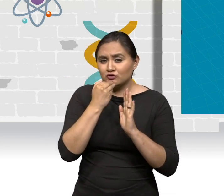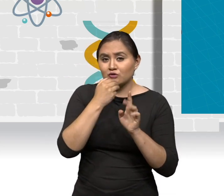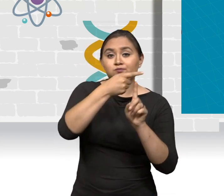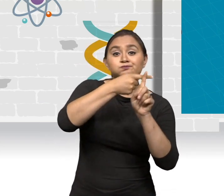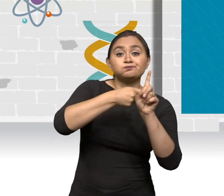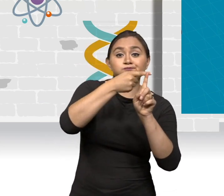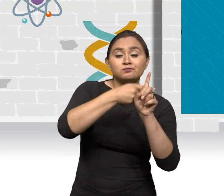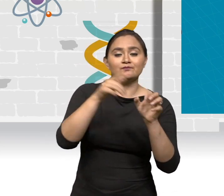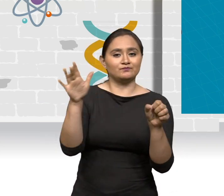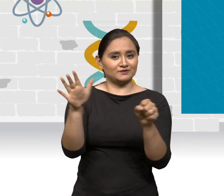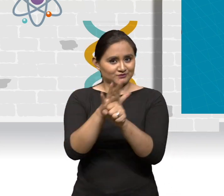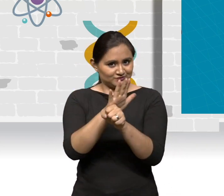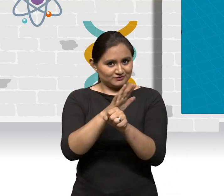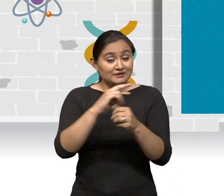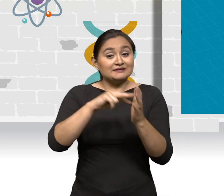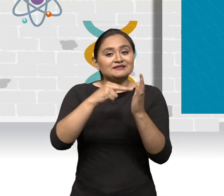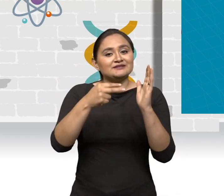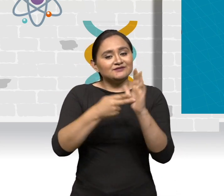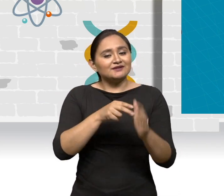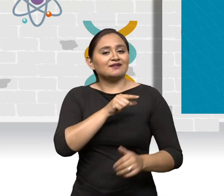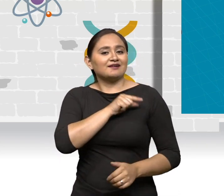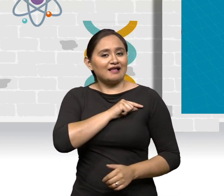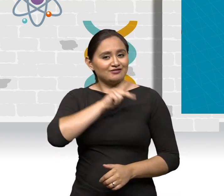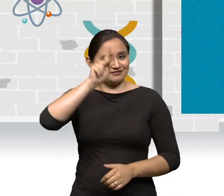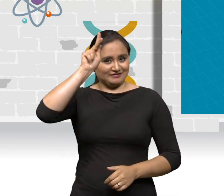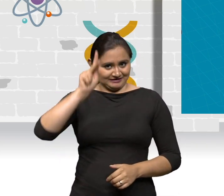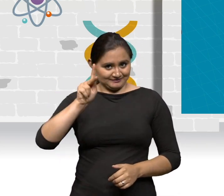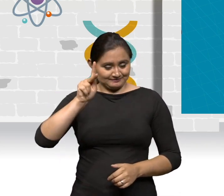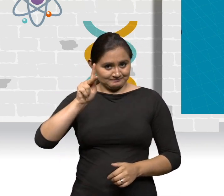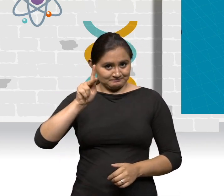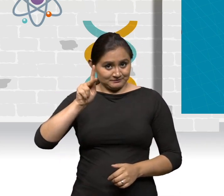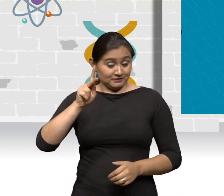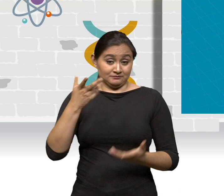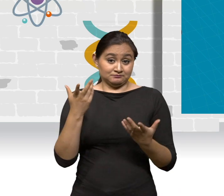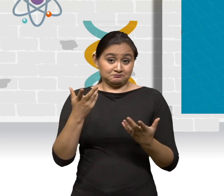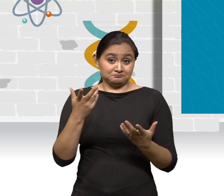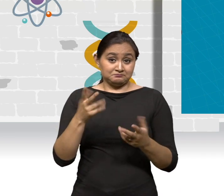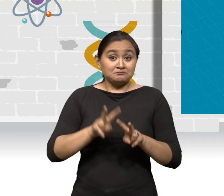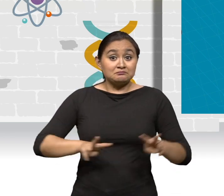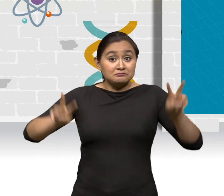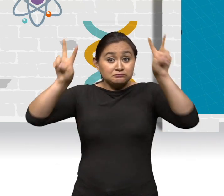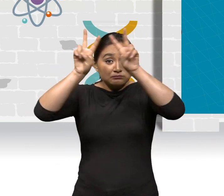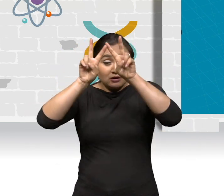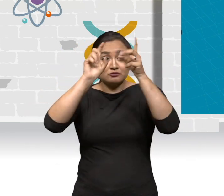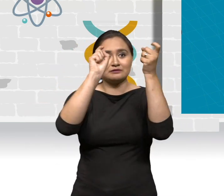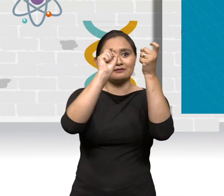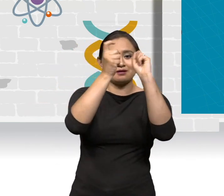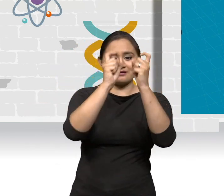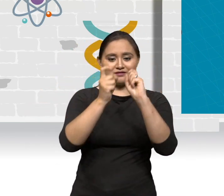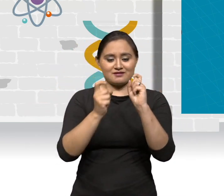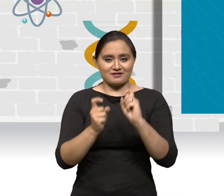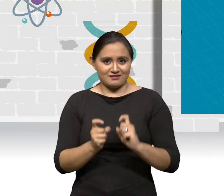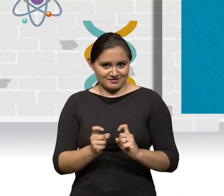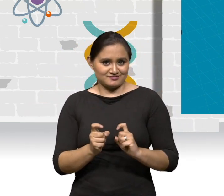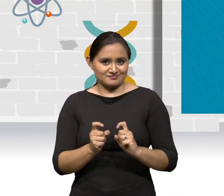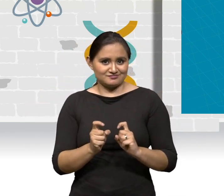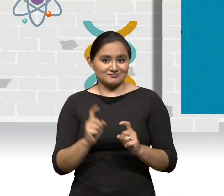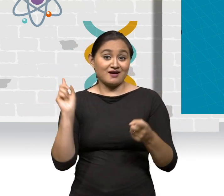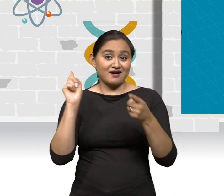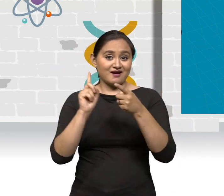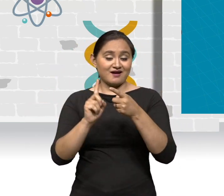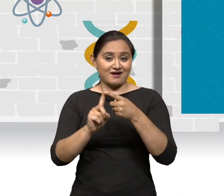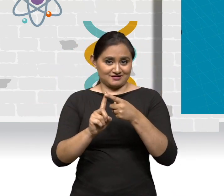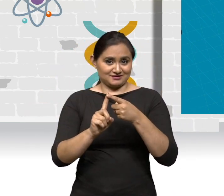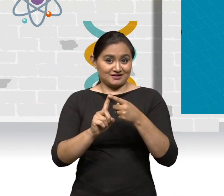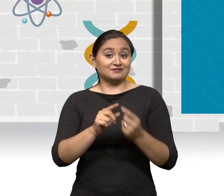que la ecuación fue establecida para temperaturas absolutas, es decir, en Kelvin. Por ello, debemos transformar los datos que vienen dados